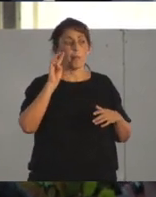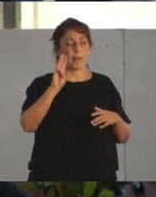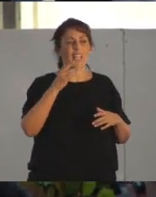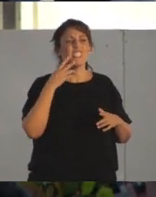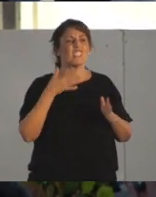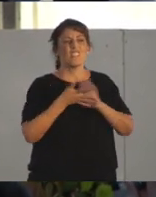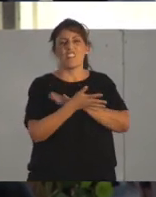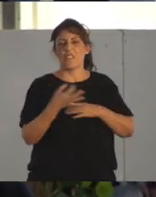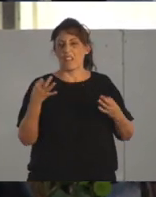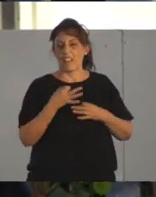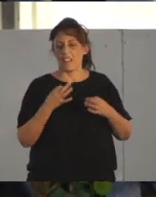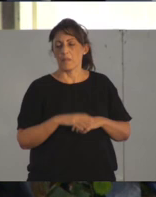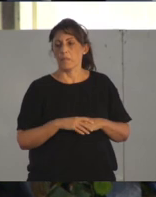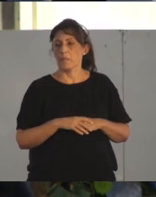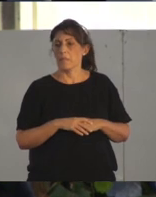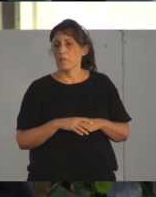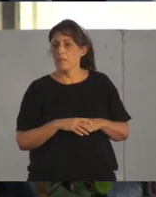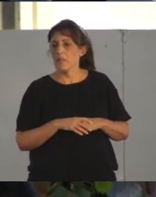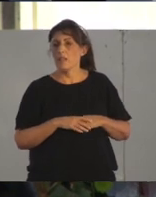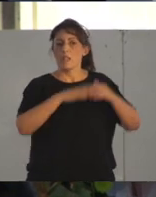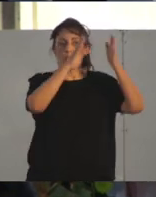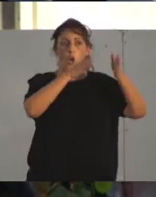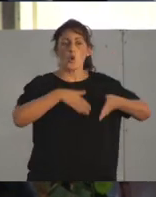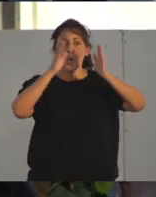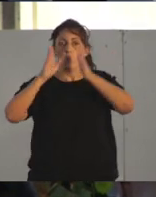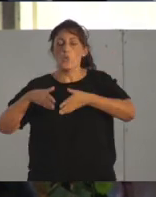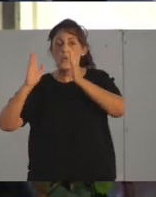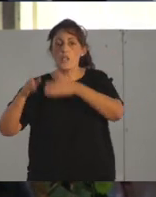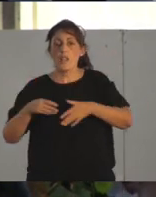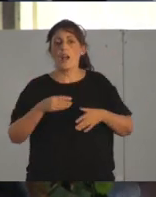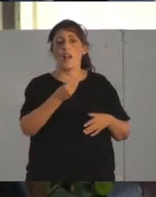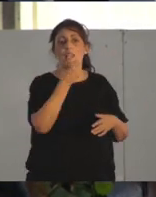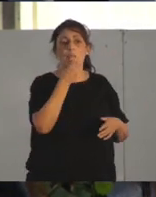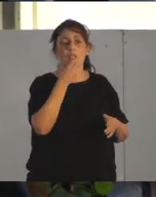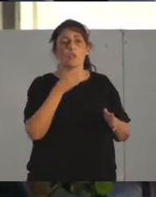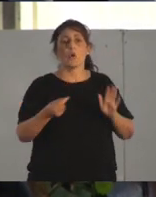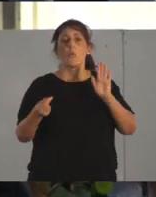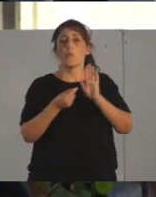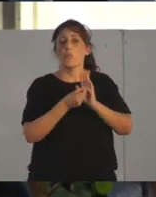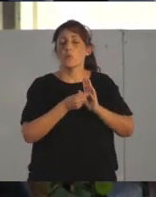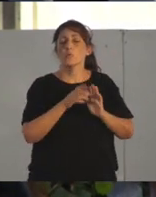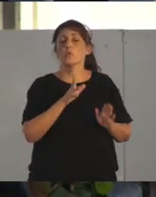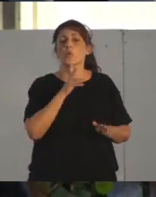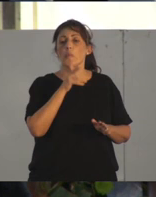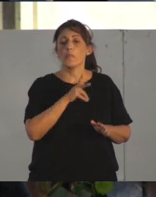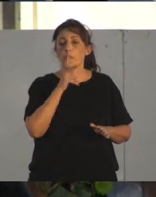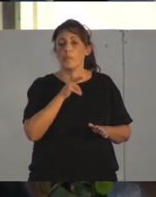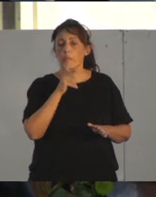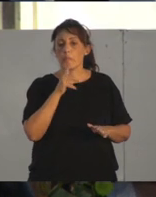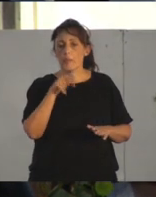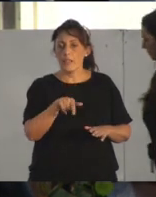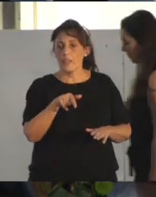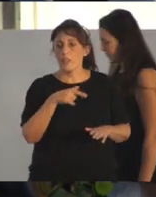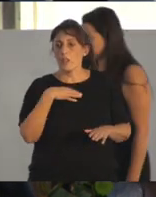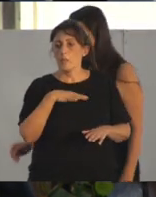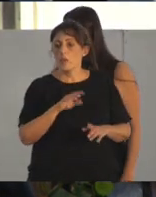esto? En las columnas de alimentos donde hay un punto verde, podemos saber perfectamente que una persona a la que